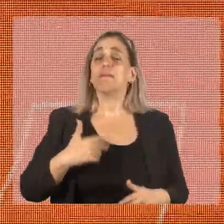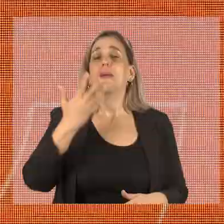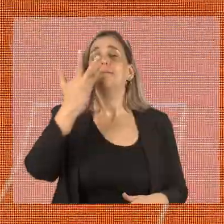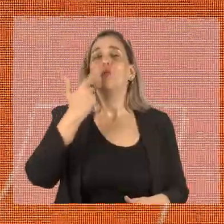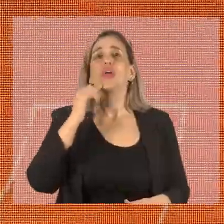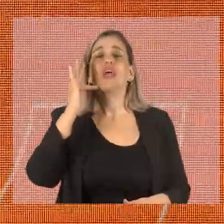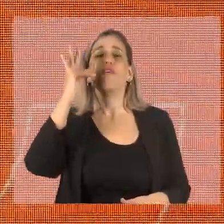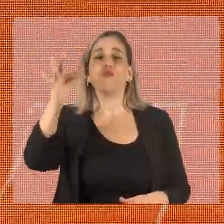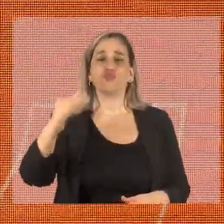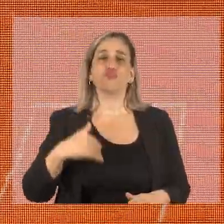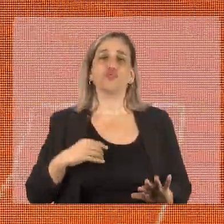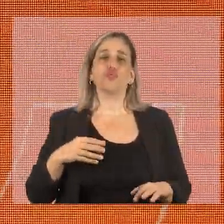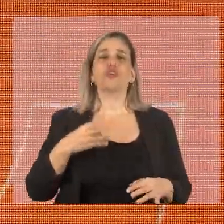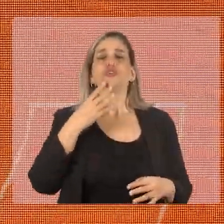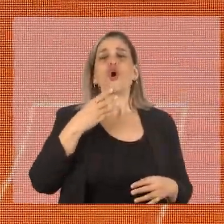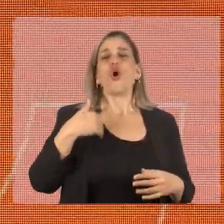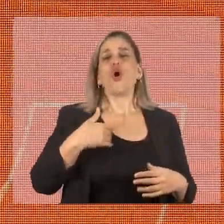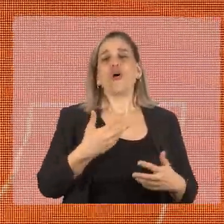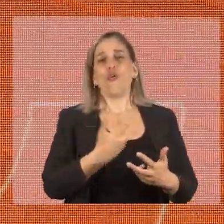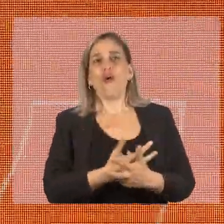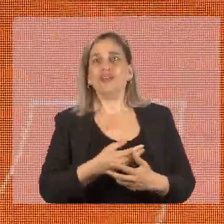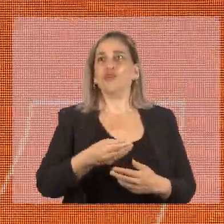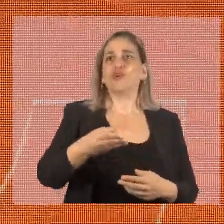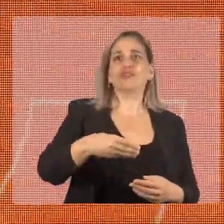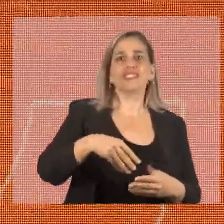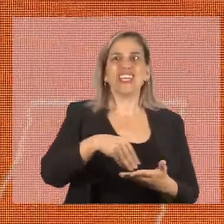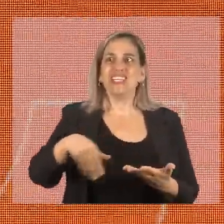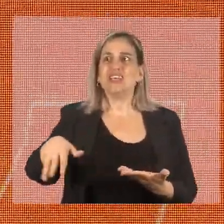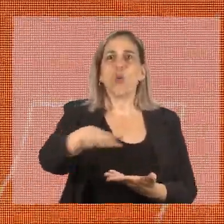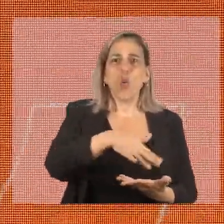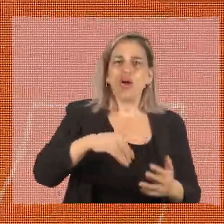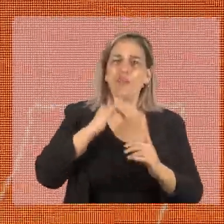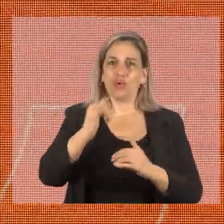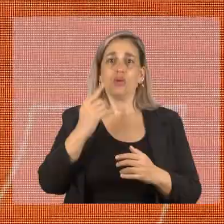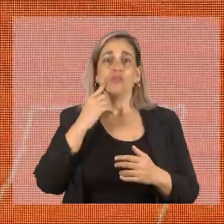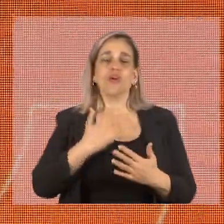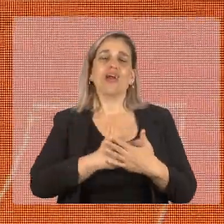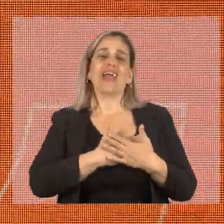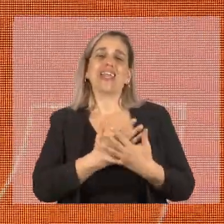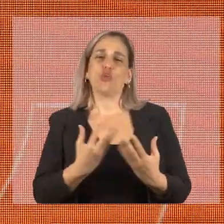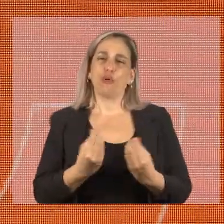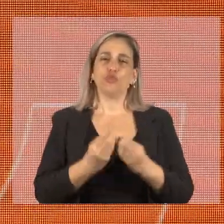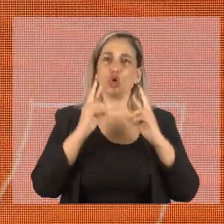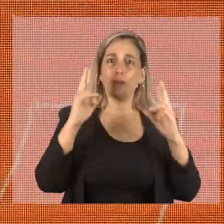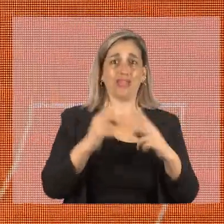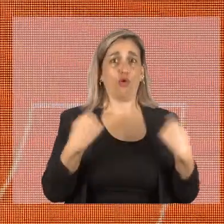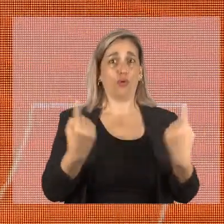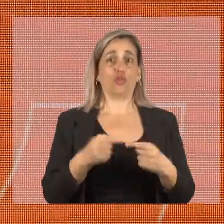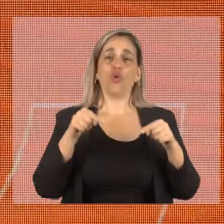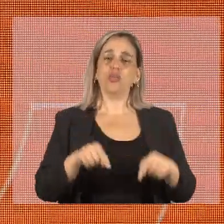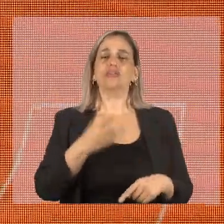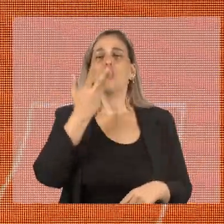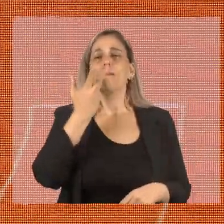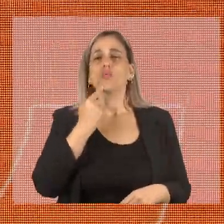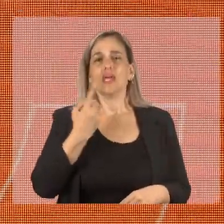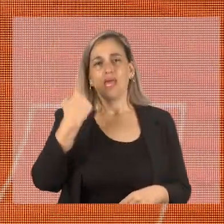me gustaría que escriban ahí. Yo voy a tirar la ceniza en un lugar, después te cuento. Pero me gustaría que diga, querido por mucho, respetado por todos. Y